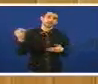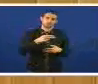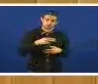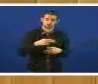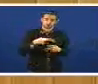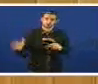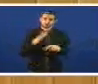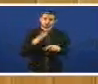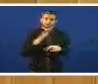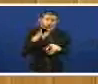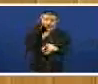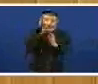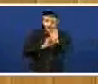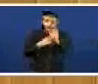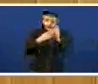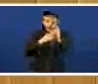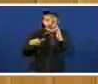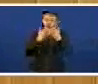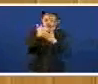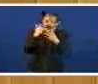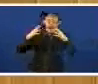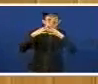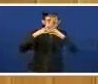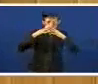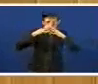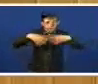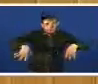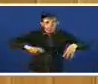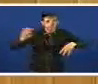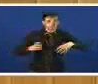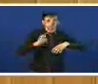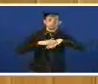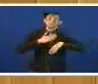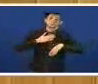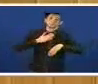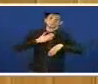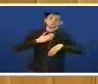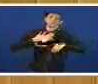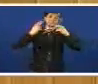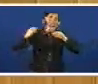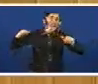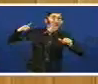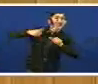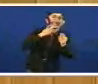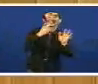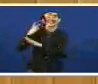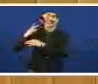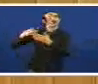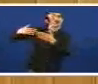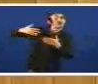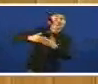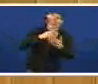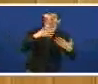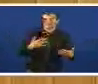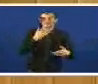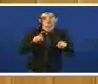daquela, ou rematar e manter as infraestructuras que se foron sumando ao património público nos últimos sete anos. Unha marxen